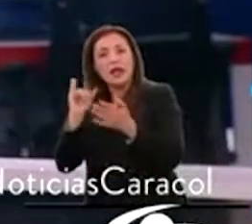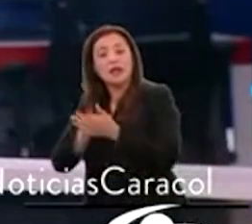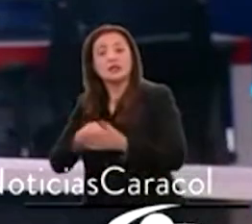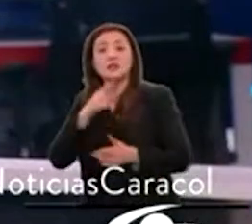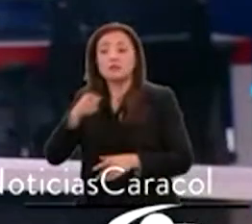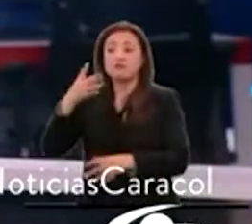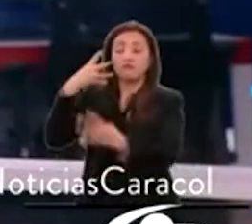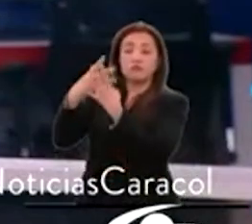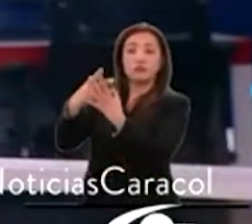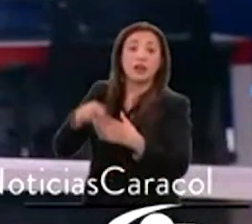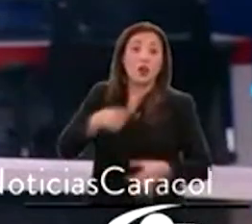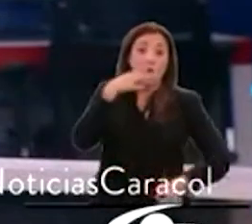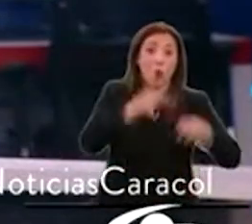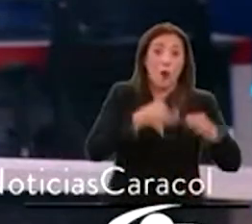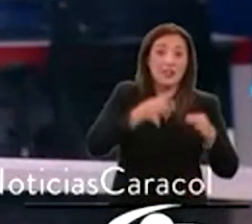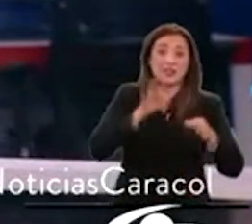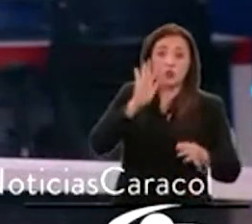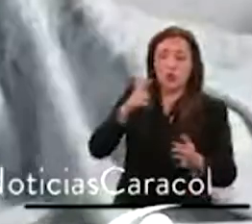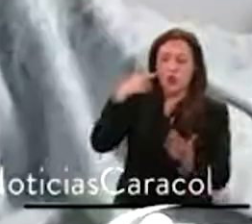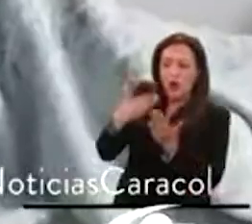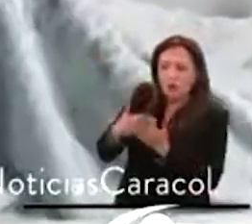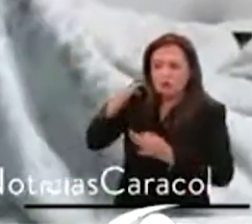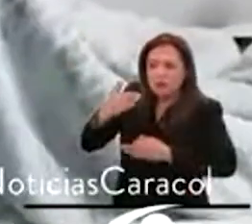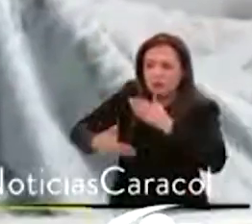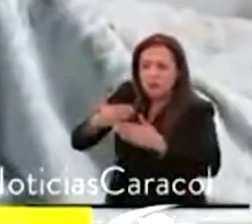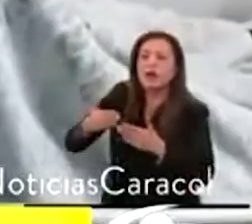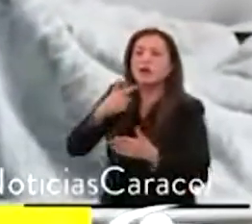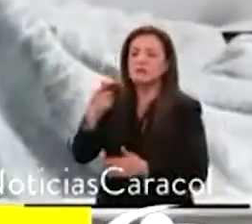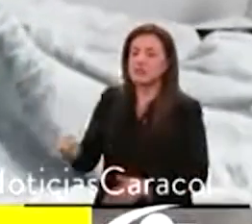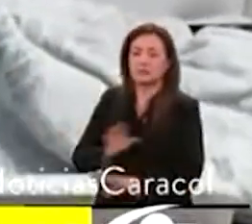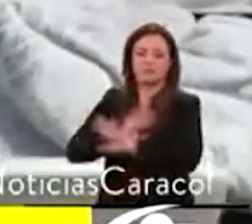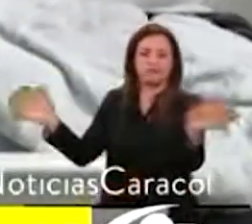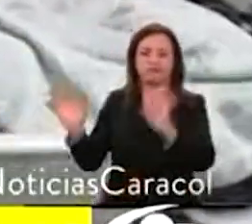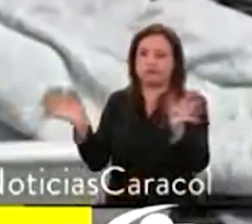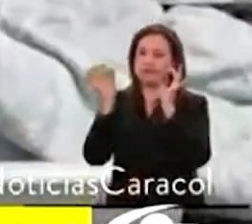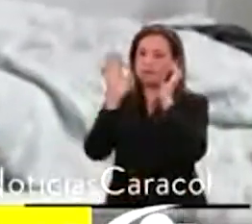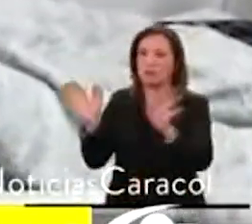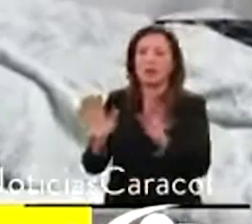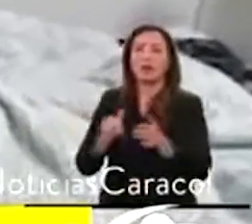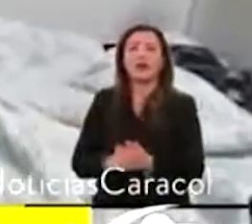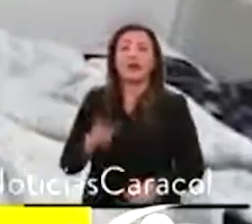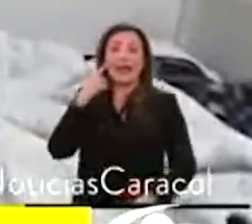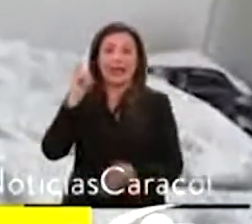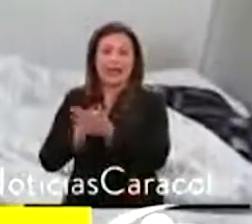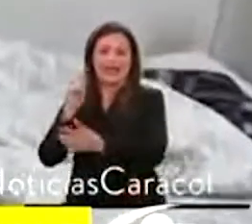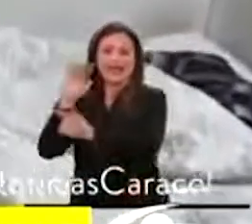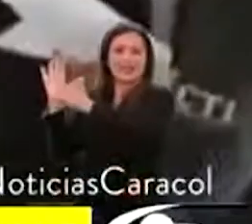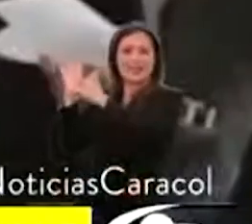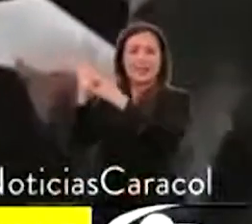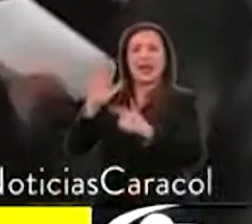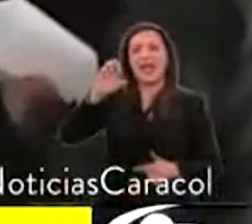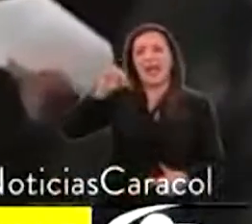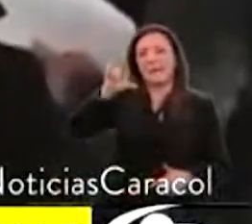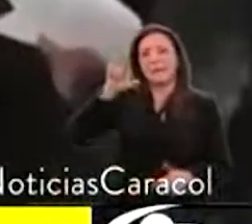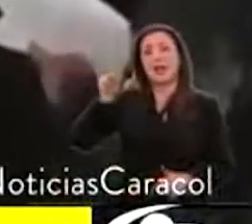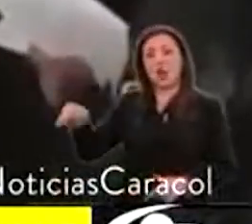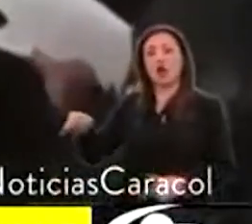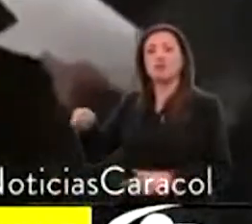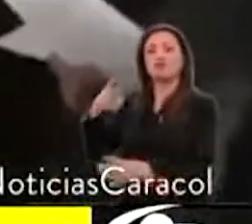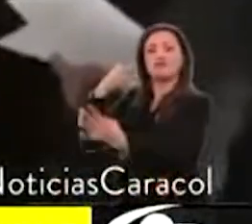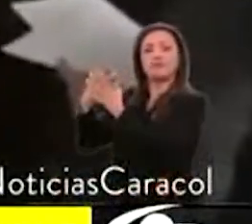que pasó es nefasto. Estas son las primeras imágenes de Emilio José Tapia Aldana. Juan José